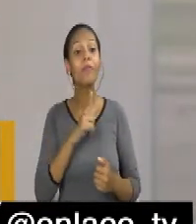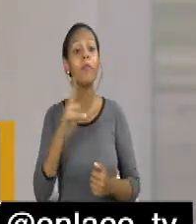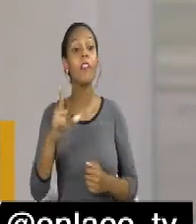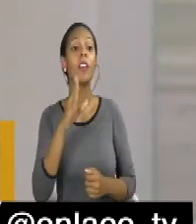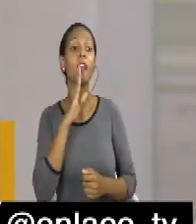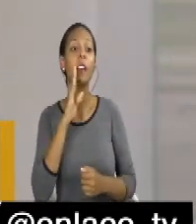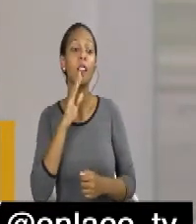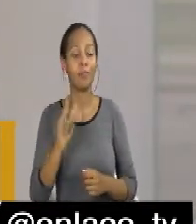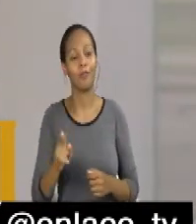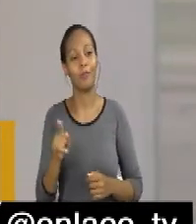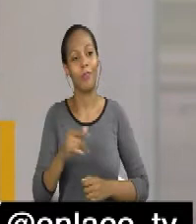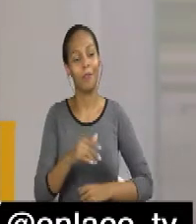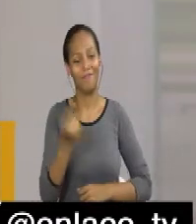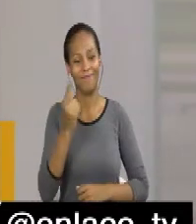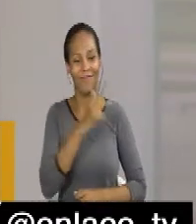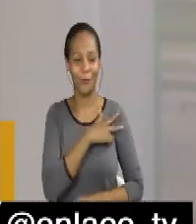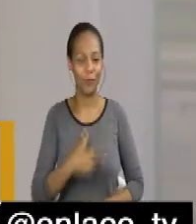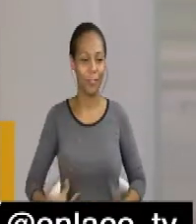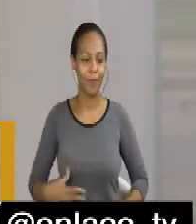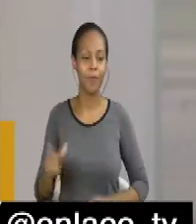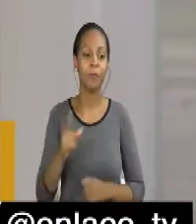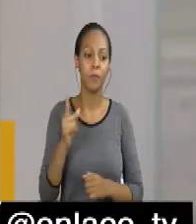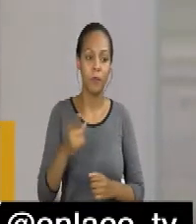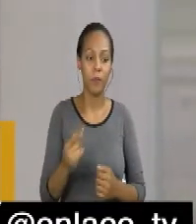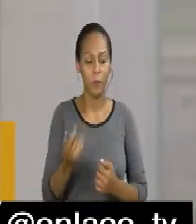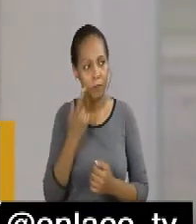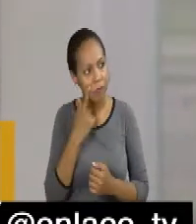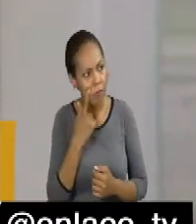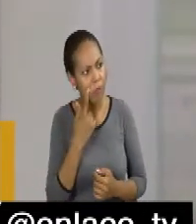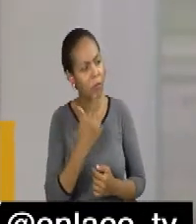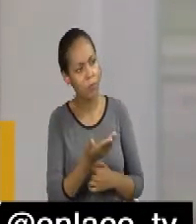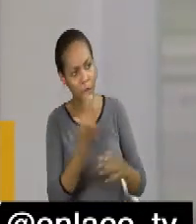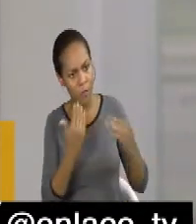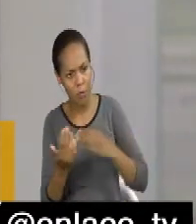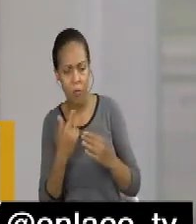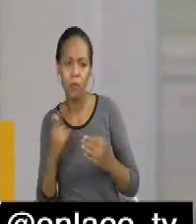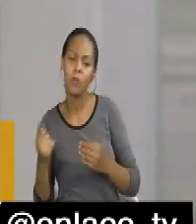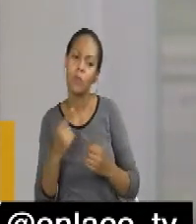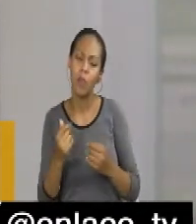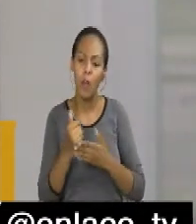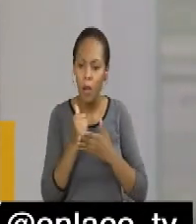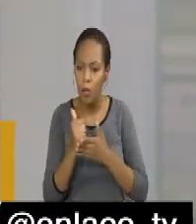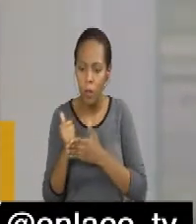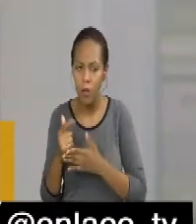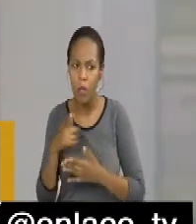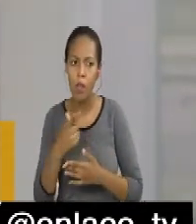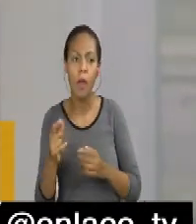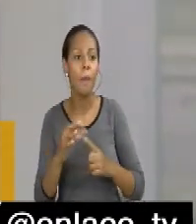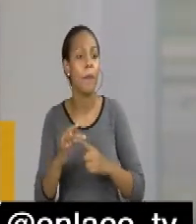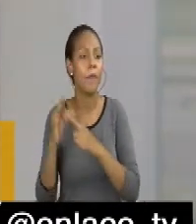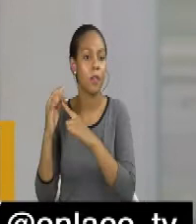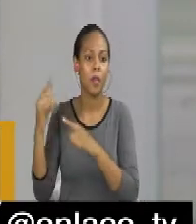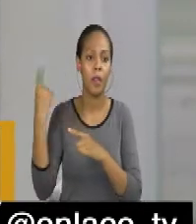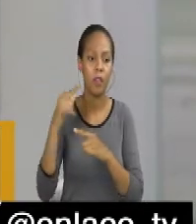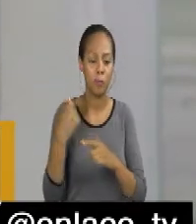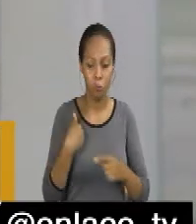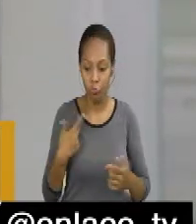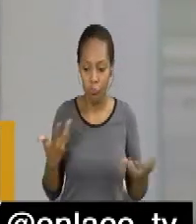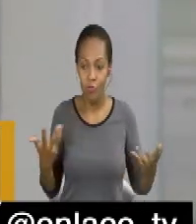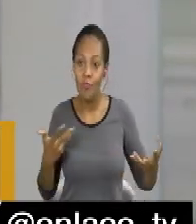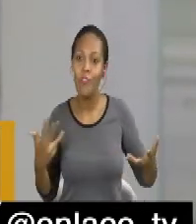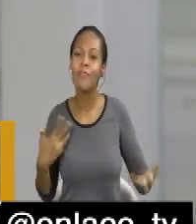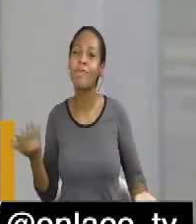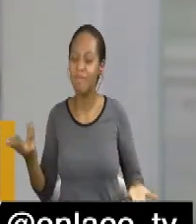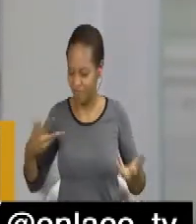rescate histórico de nuestra ciudad. Lo hemos hecho a través de nuestros medios, tenemos una sección denominada De Dónde Venimos, en donde vamos